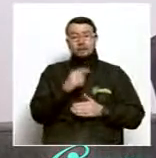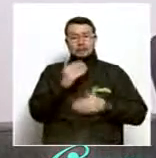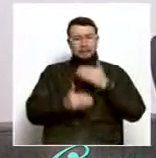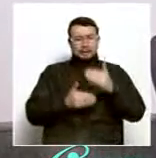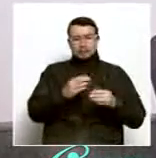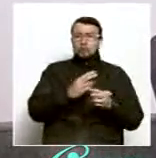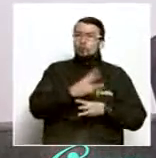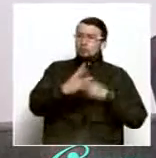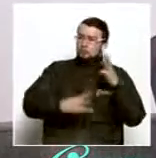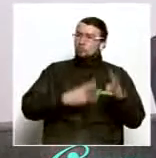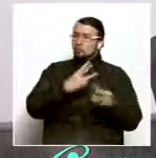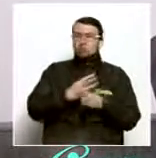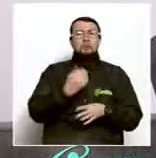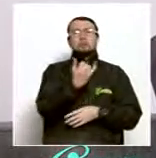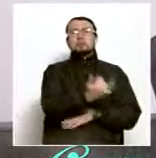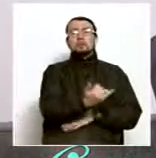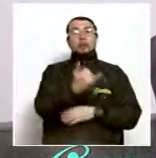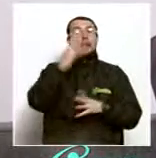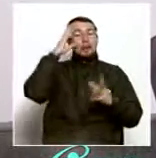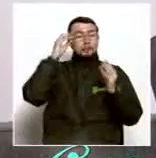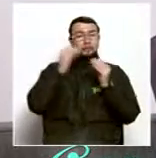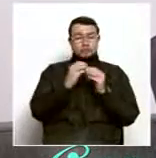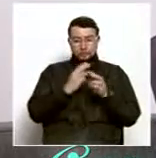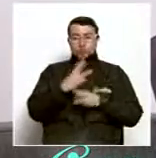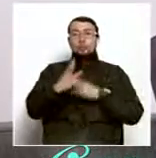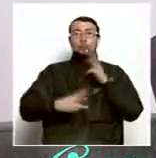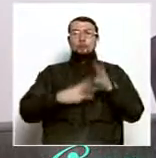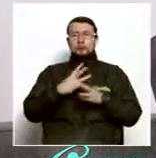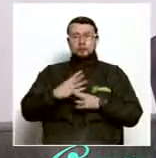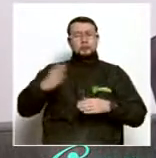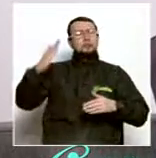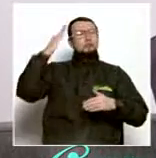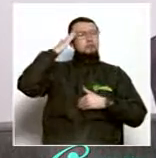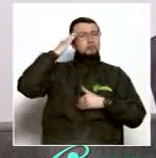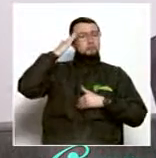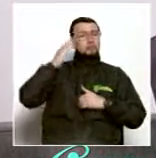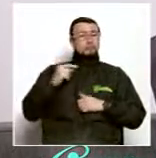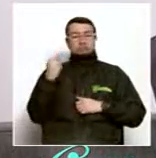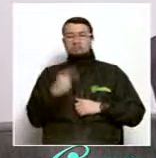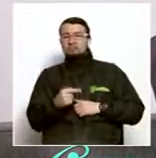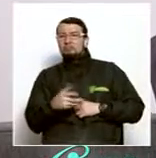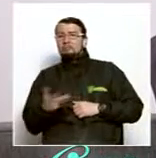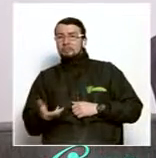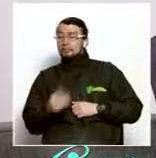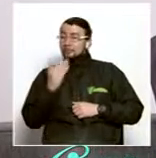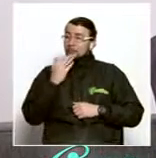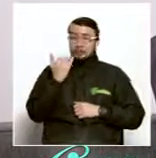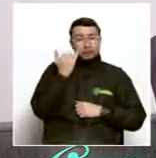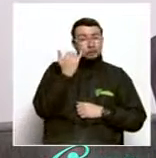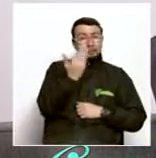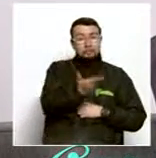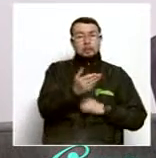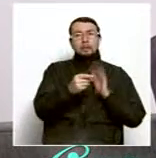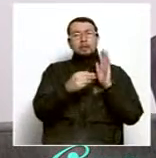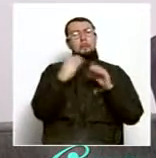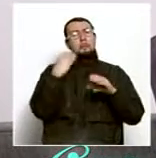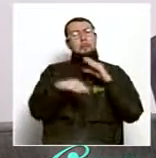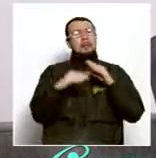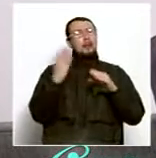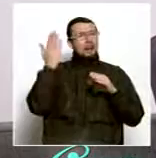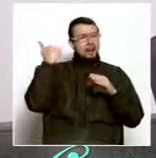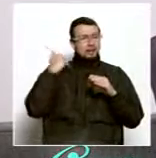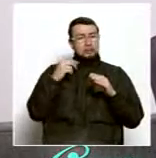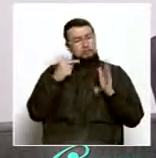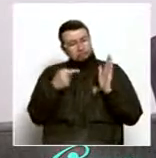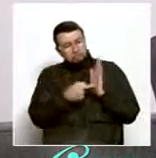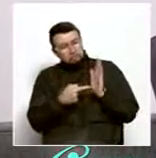mundial precisamente es el Pacto Mundial Consciente. Veíamos en el video pues anterior, nos